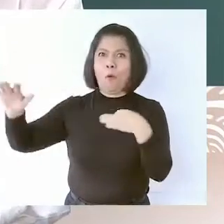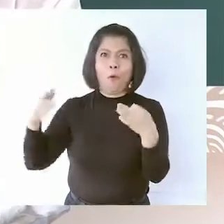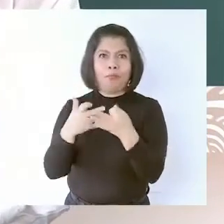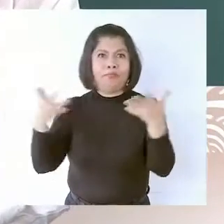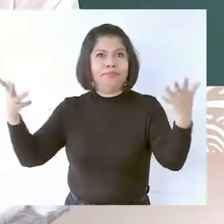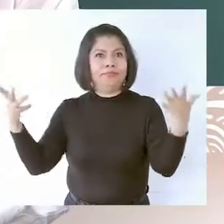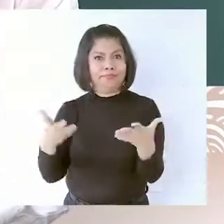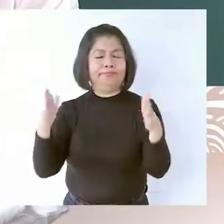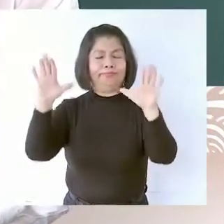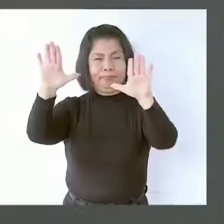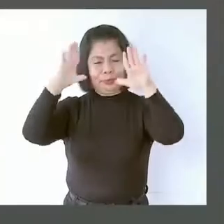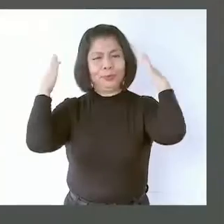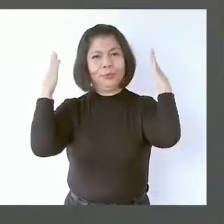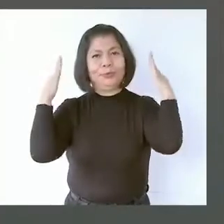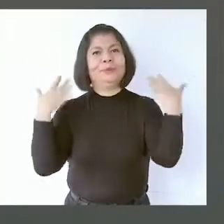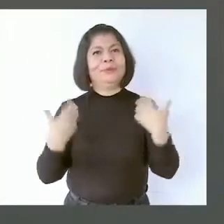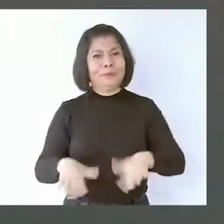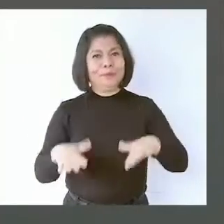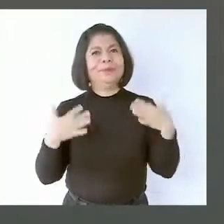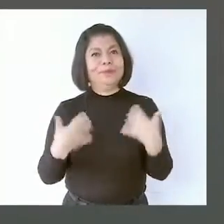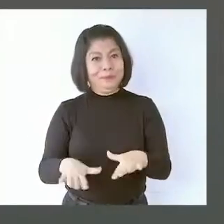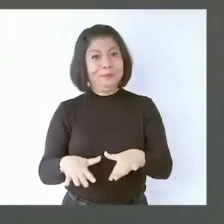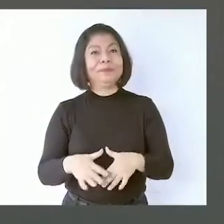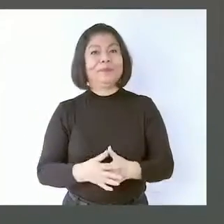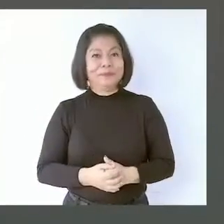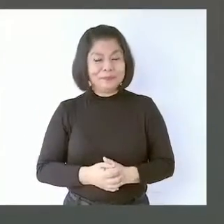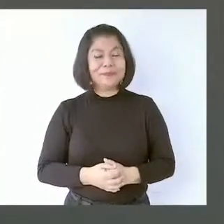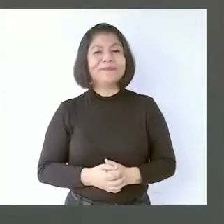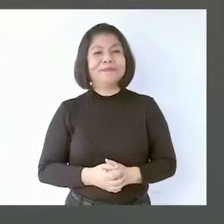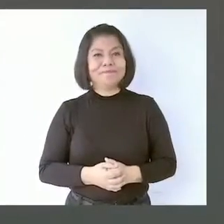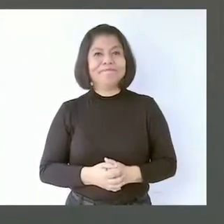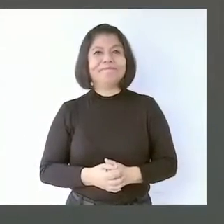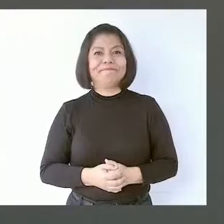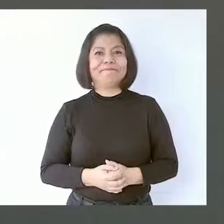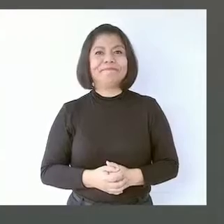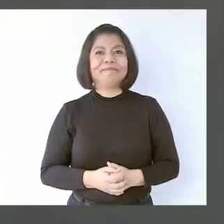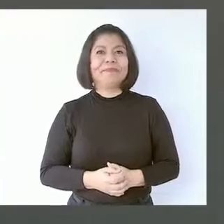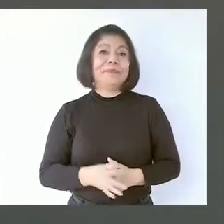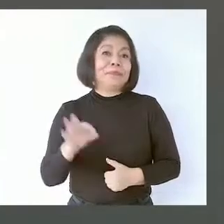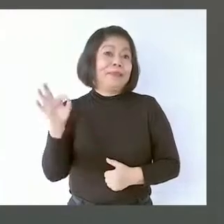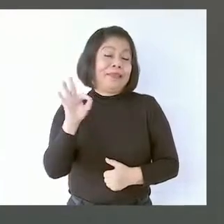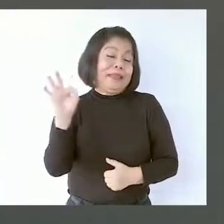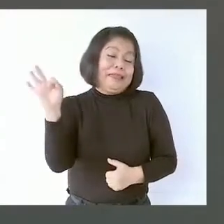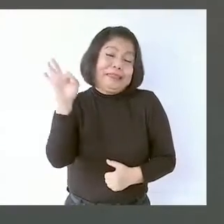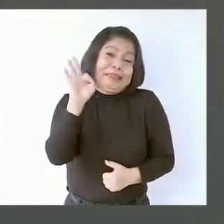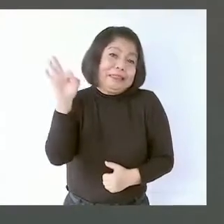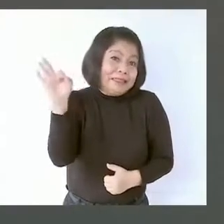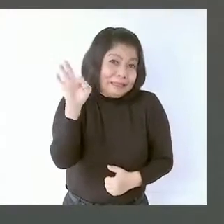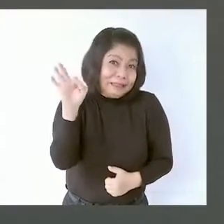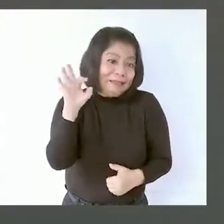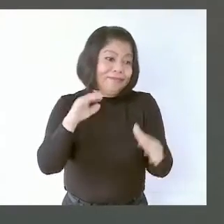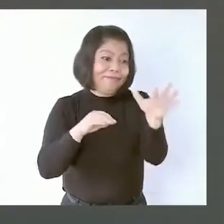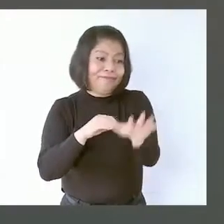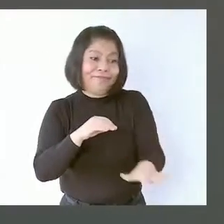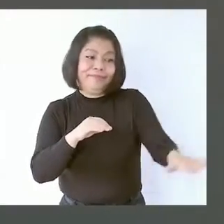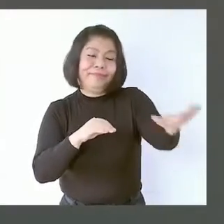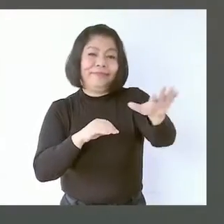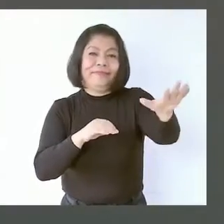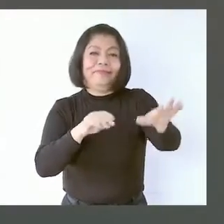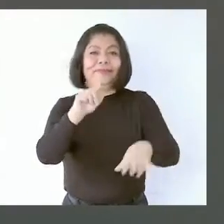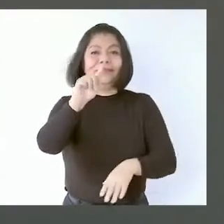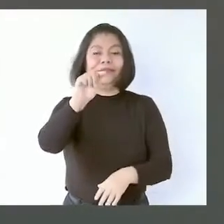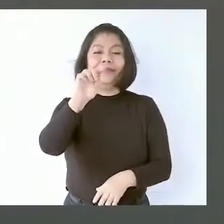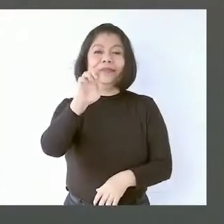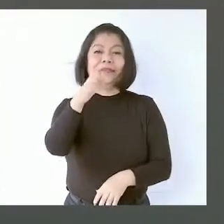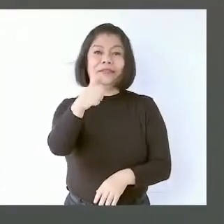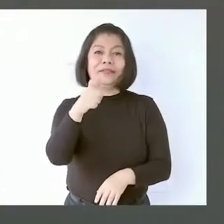lo tengamos presente, si hubiésemos continuado con el aeropuerto de Texcoco,